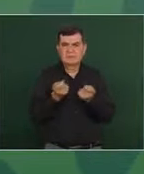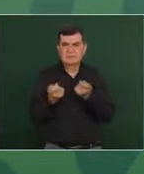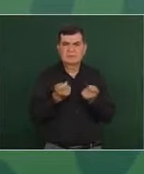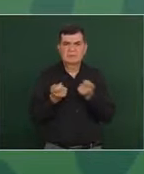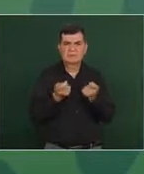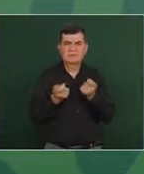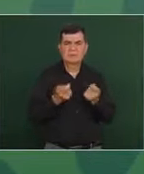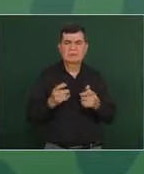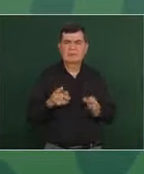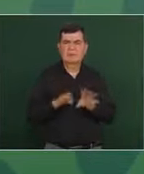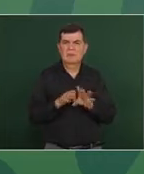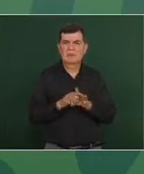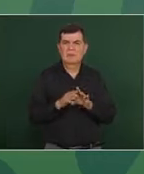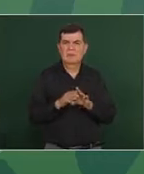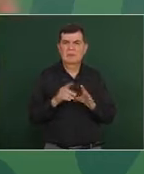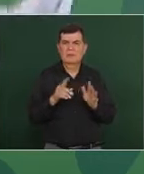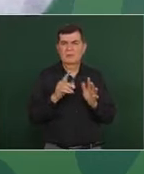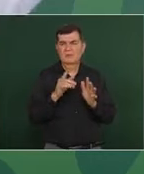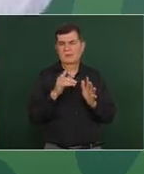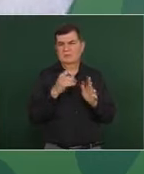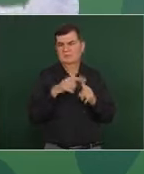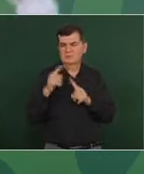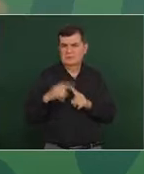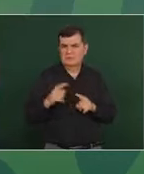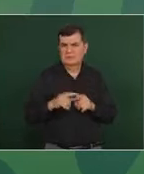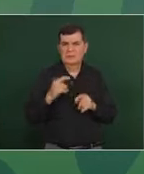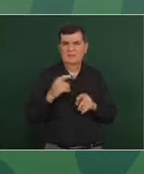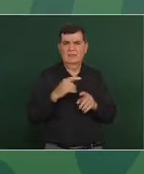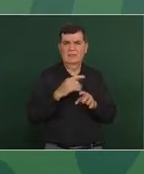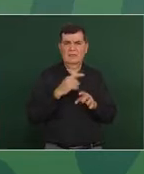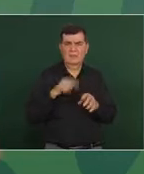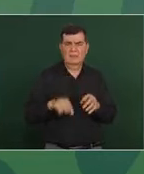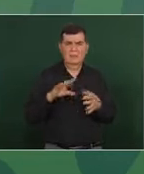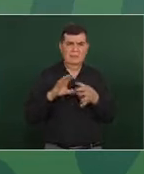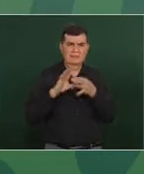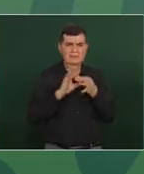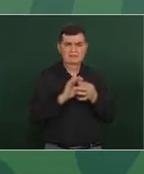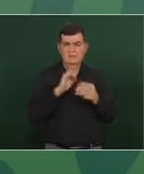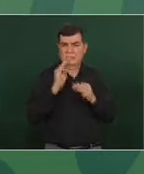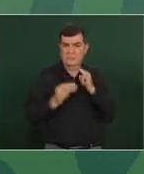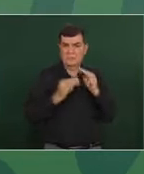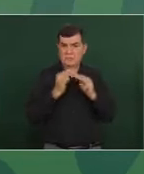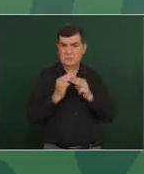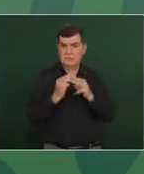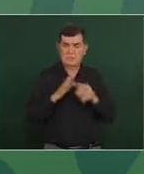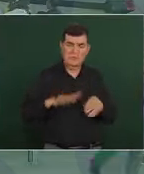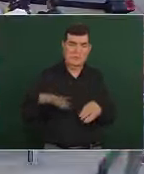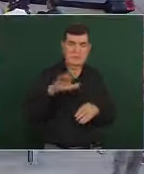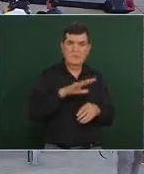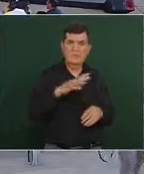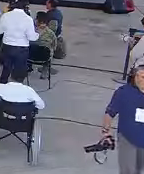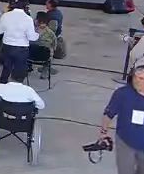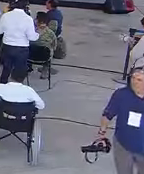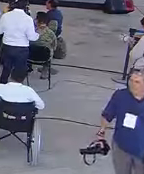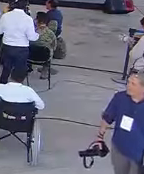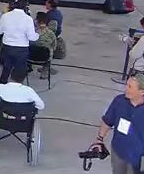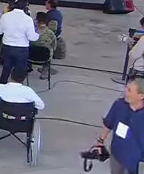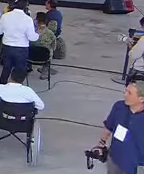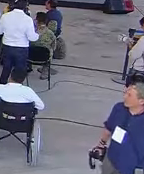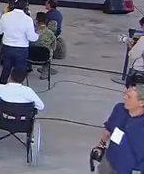medios, porque el control ya de las oligarquías en el mundo no se